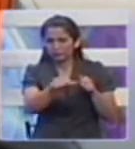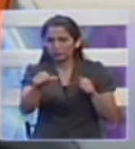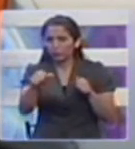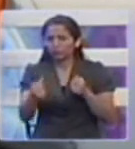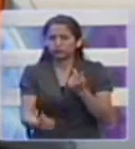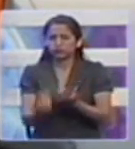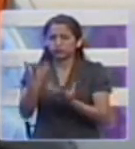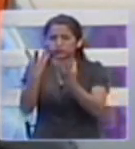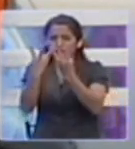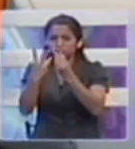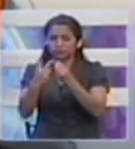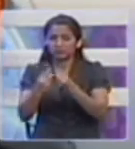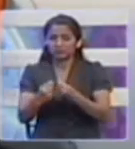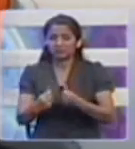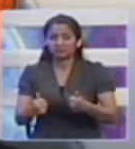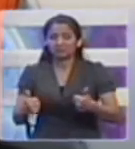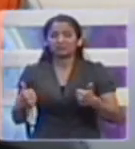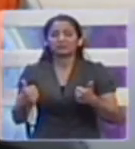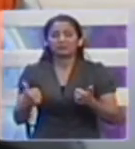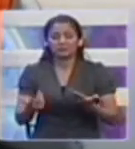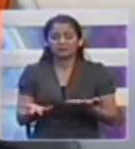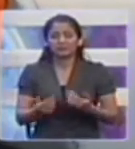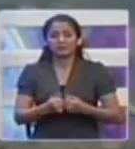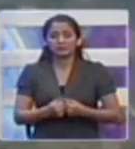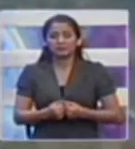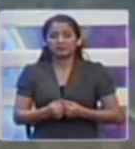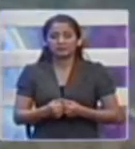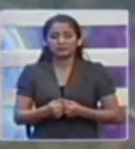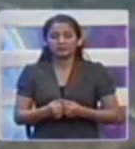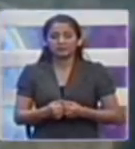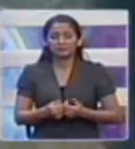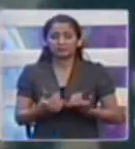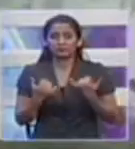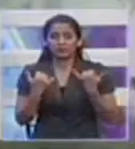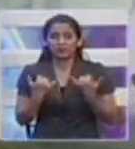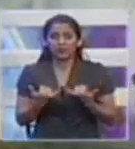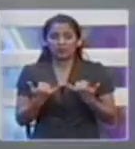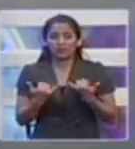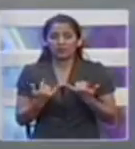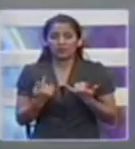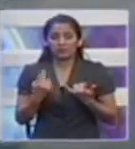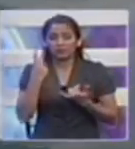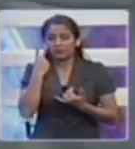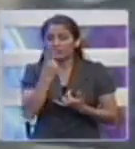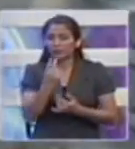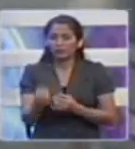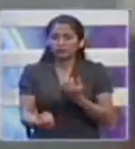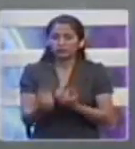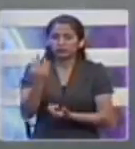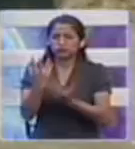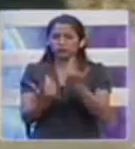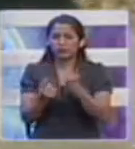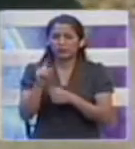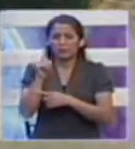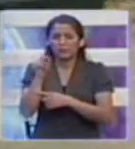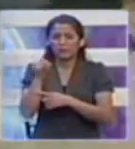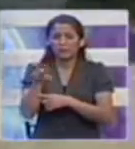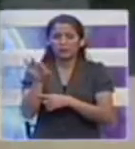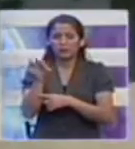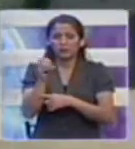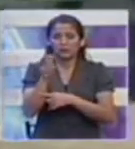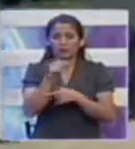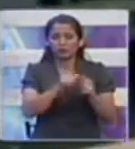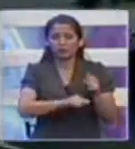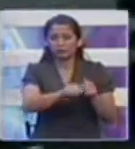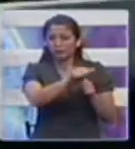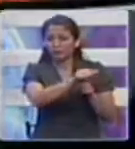estamos ya prácticamente a mediados de noviembre. Hasta el momento, los incendios forestales han consumido más de 1.900 hectáreas de